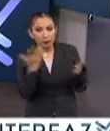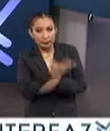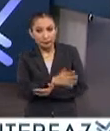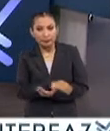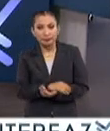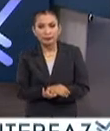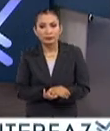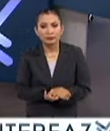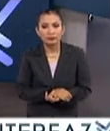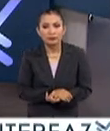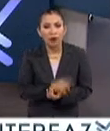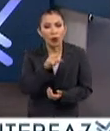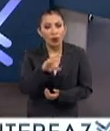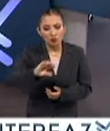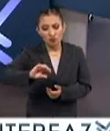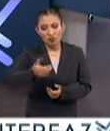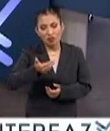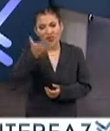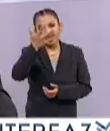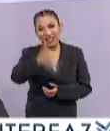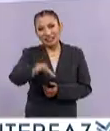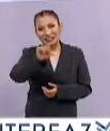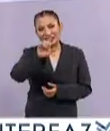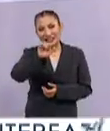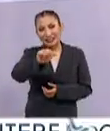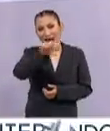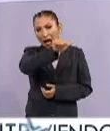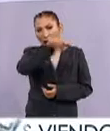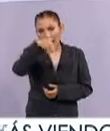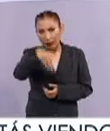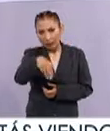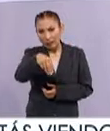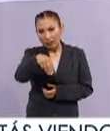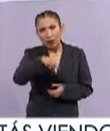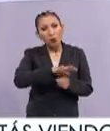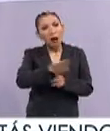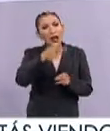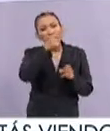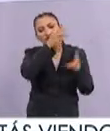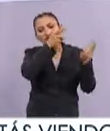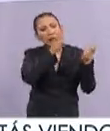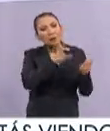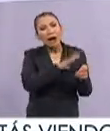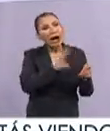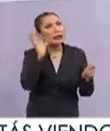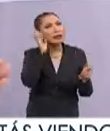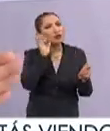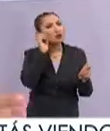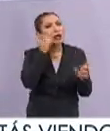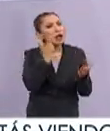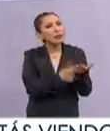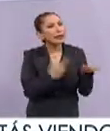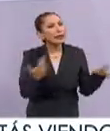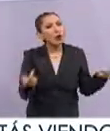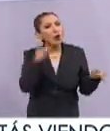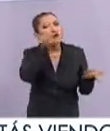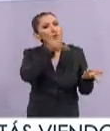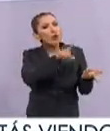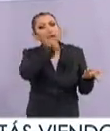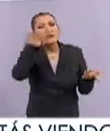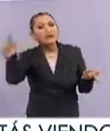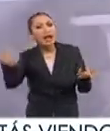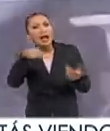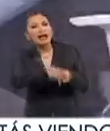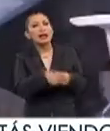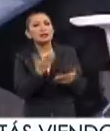decías. Cuando prendes el 1060 de tu AM, ¿cuál es la programación? ¿Qué es lo que se va a encontrar en un lunes a